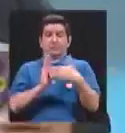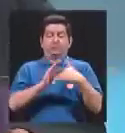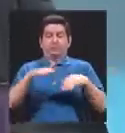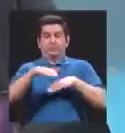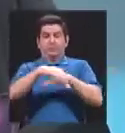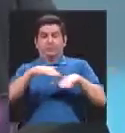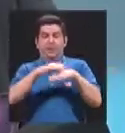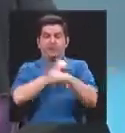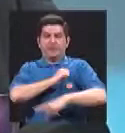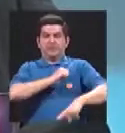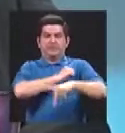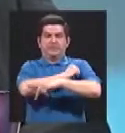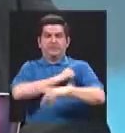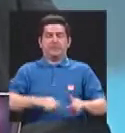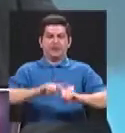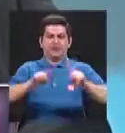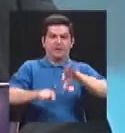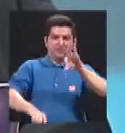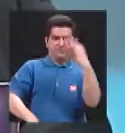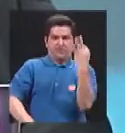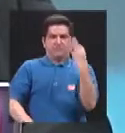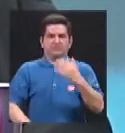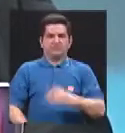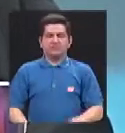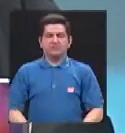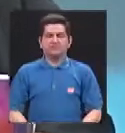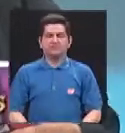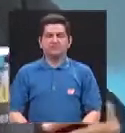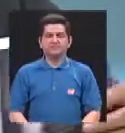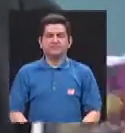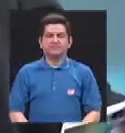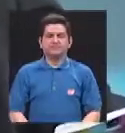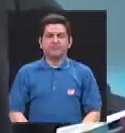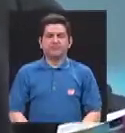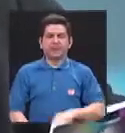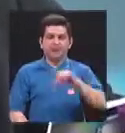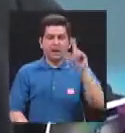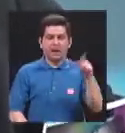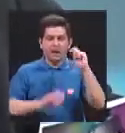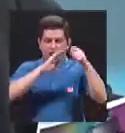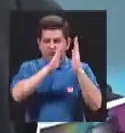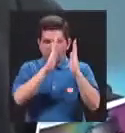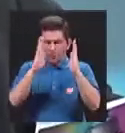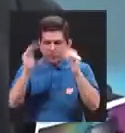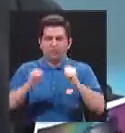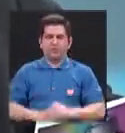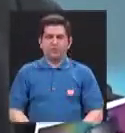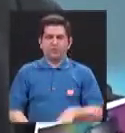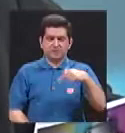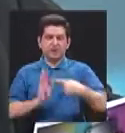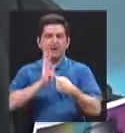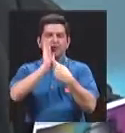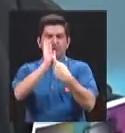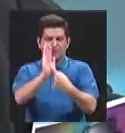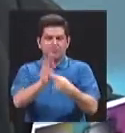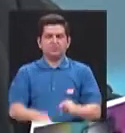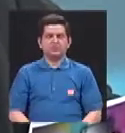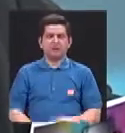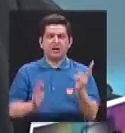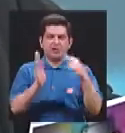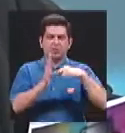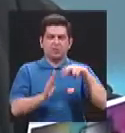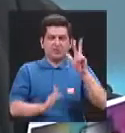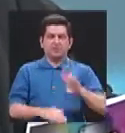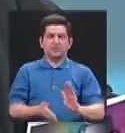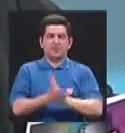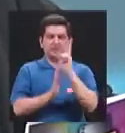los cimientos del país en muchos sentidos. Y en Lunes de Cinemateca presentamos en